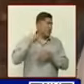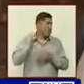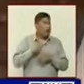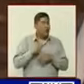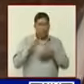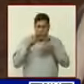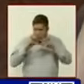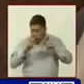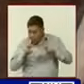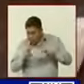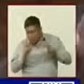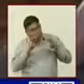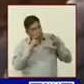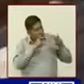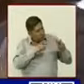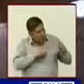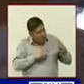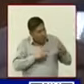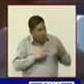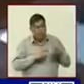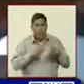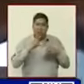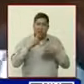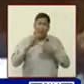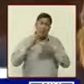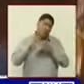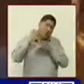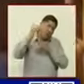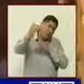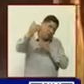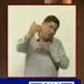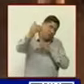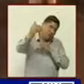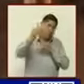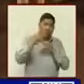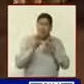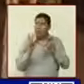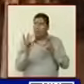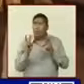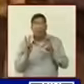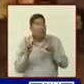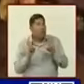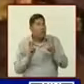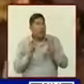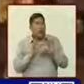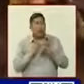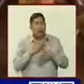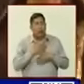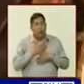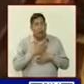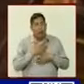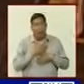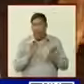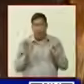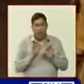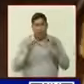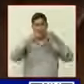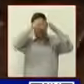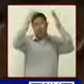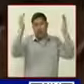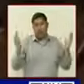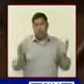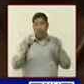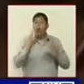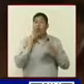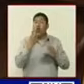Hemos hecho también inspección de la bóveda 100 metros arriba y hasta llegar al río, y más bien bendito sea el Señor que no tiene ningún daño, simplemente es